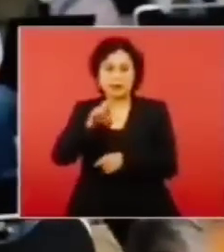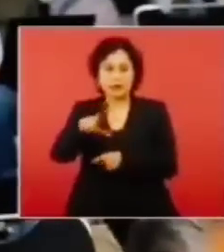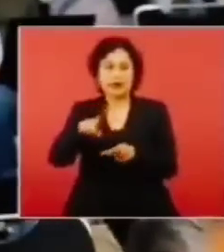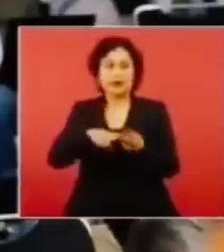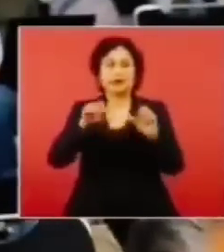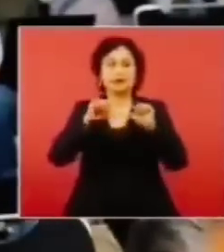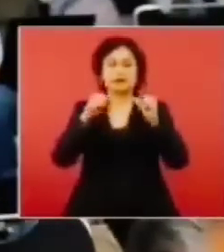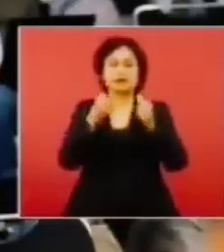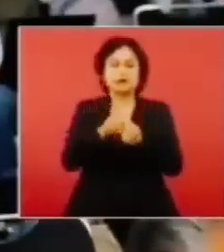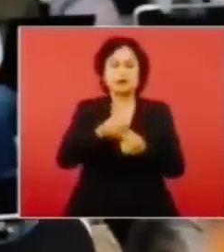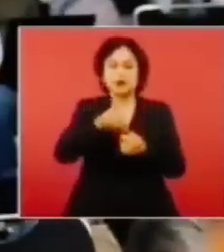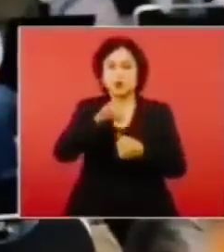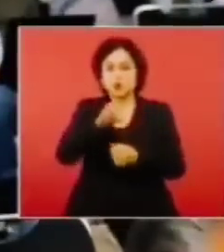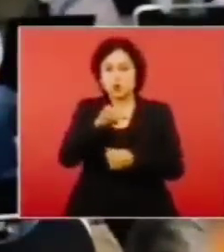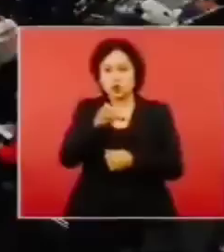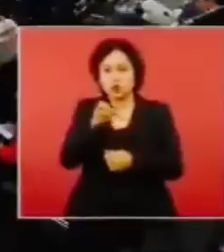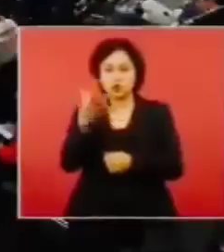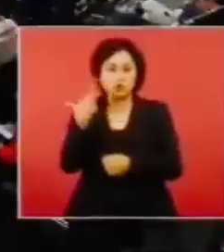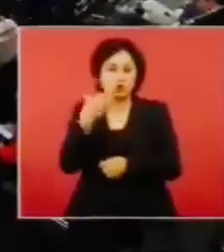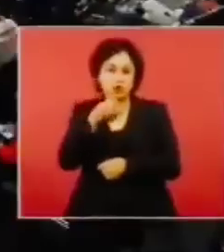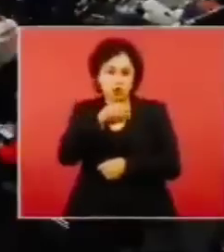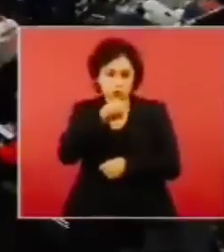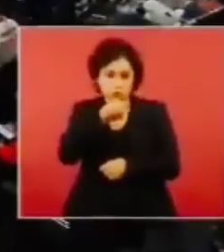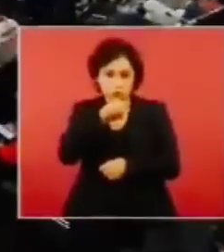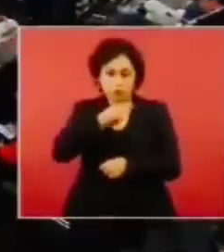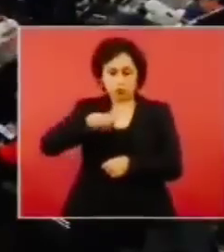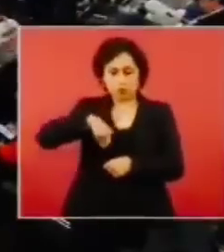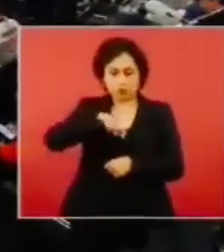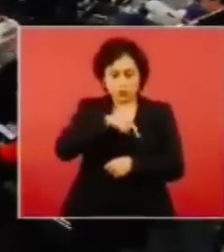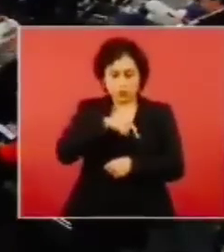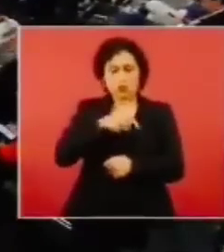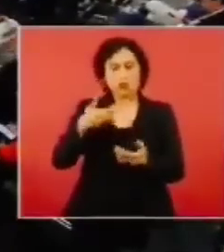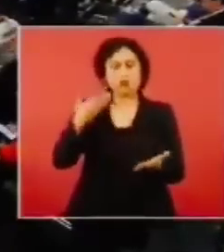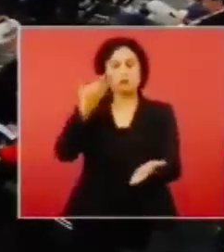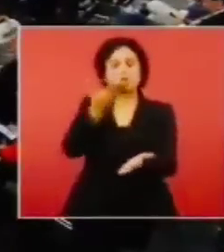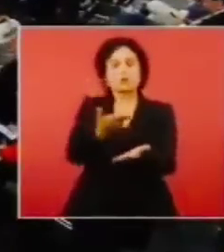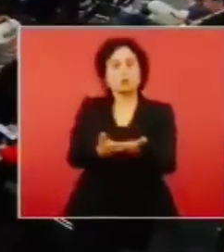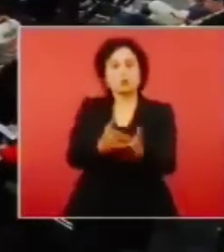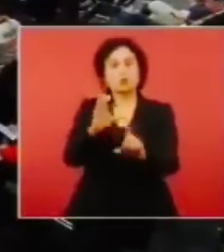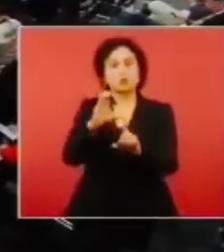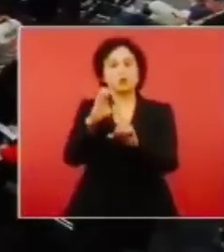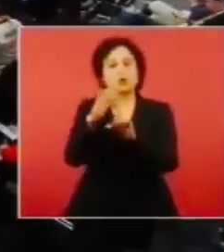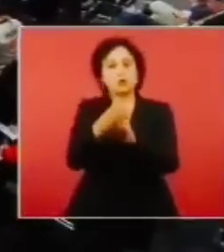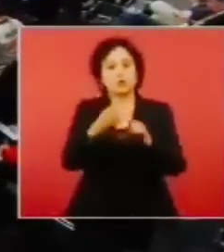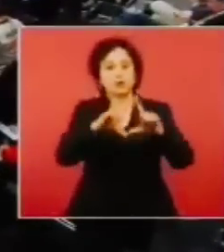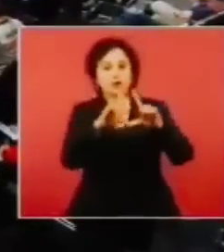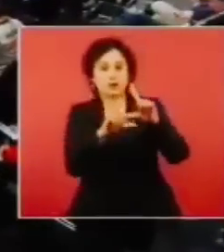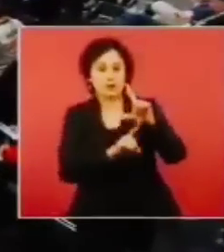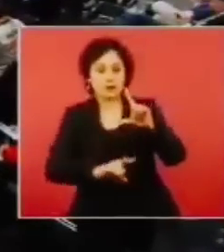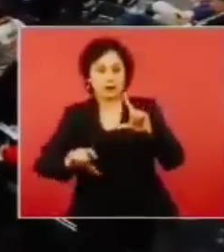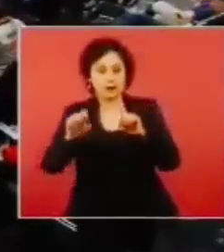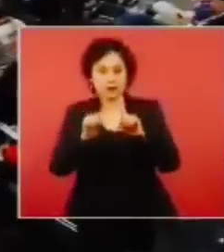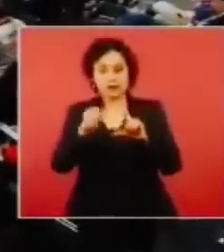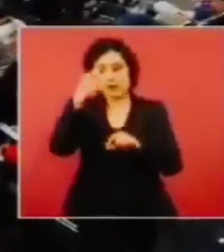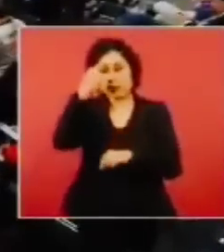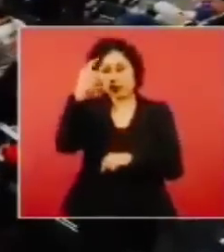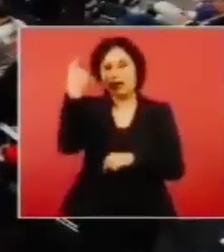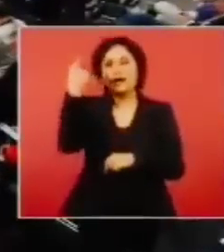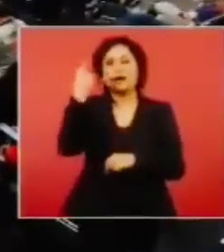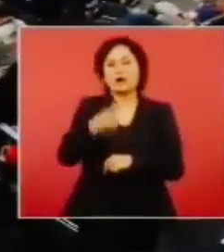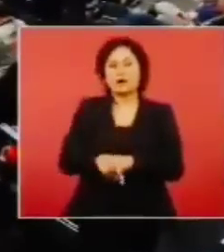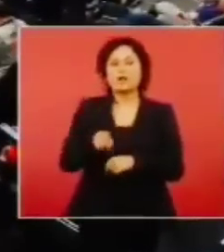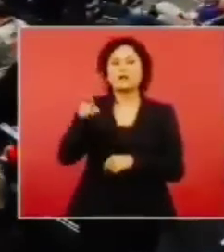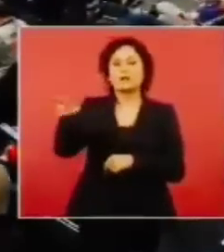proponemos formar un comité nacional Para proponer a nuestro presidente Andrés Manuel López Obrador al Premio